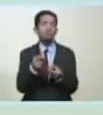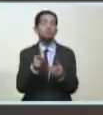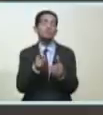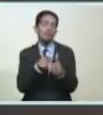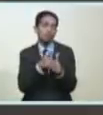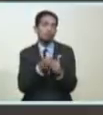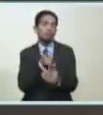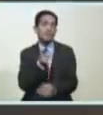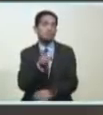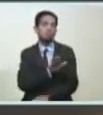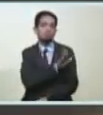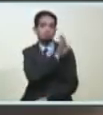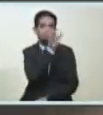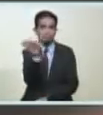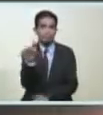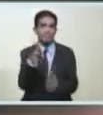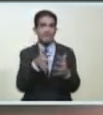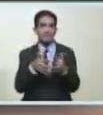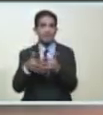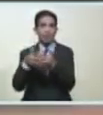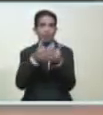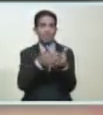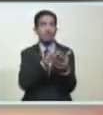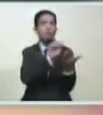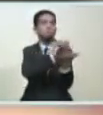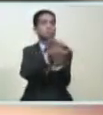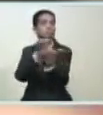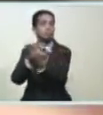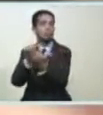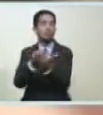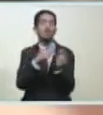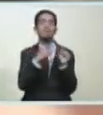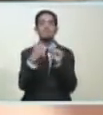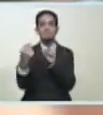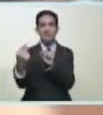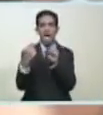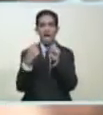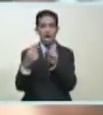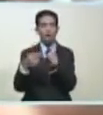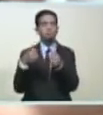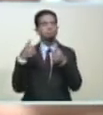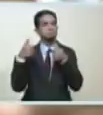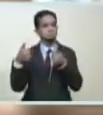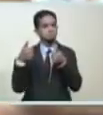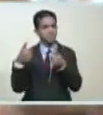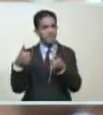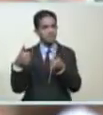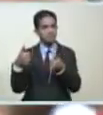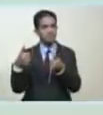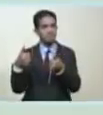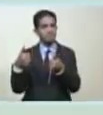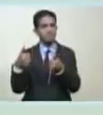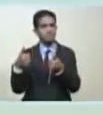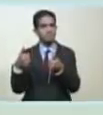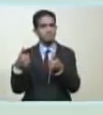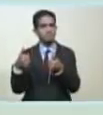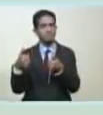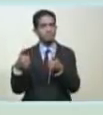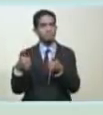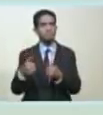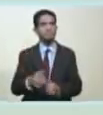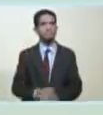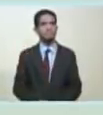Estados Unidos y abrieron y se abrió algún diálogo. Yo inclusive recibí aquí un senador